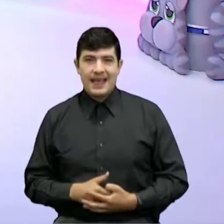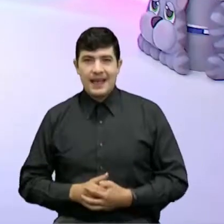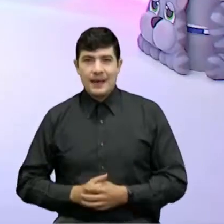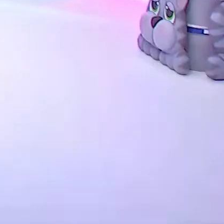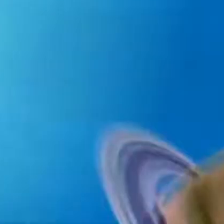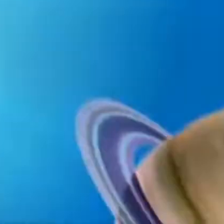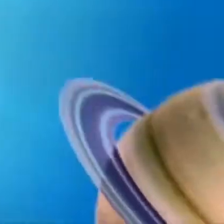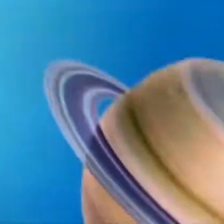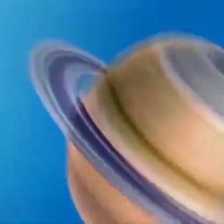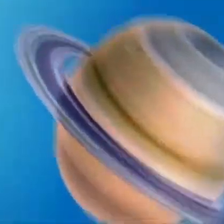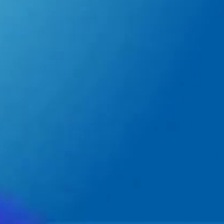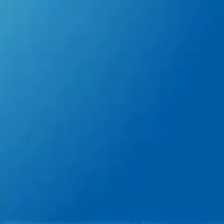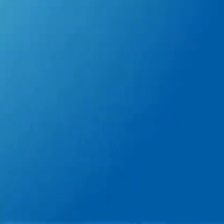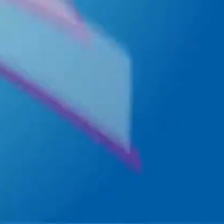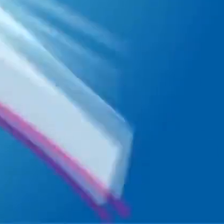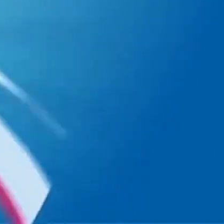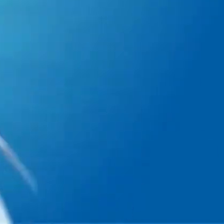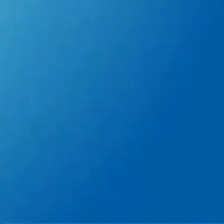profe!